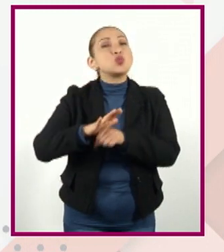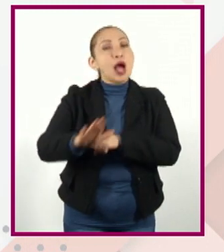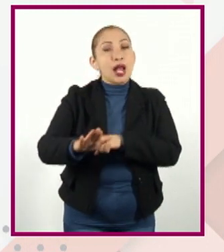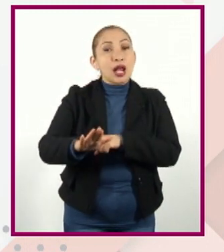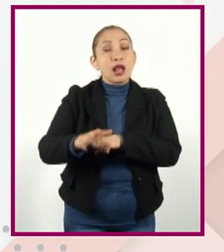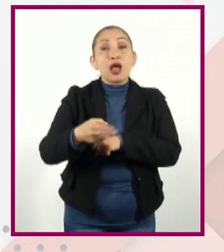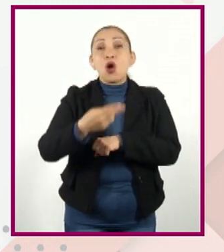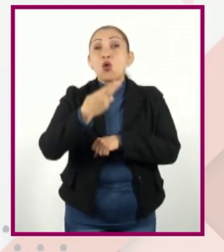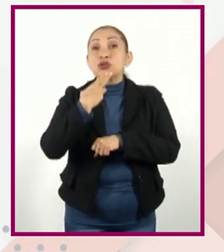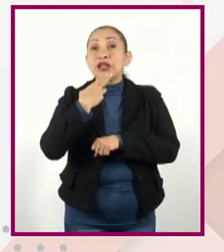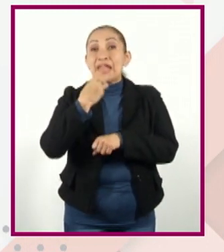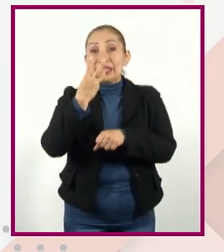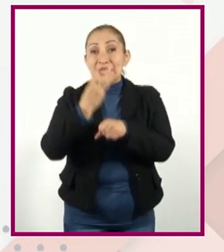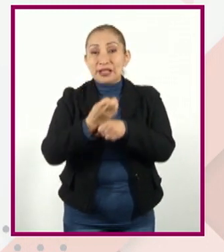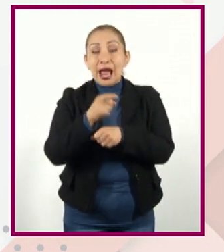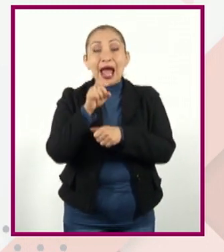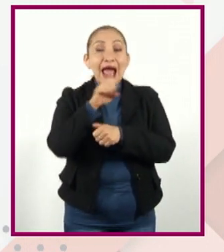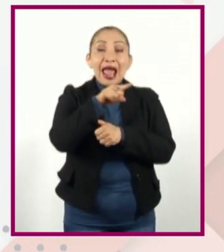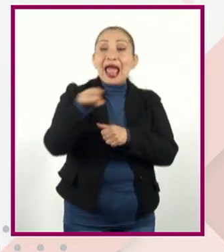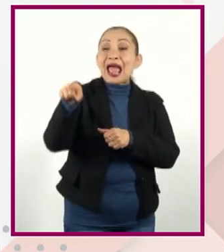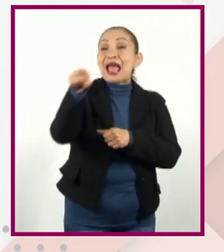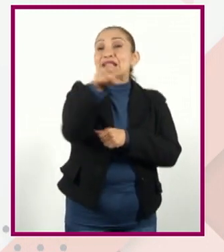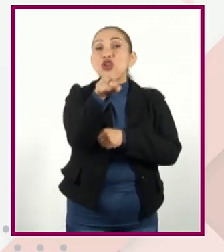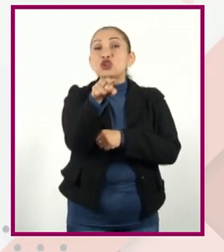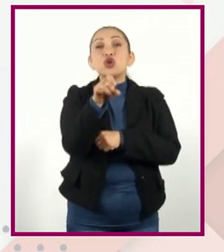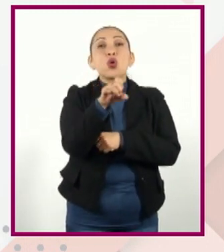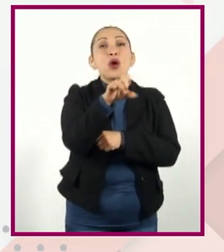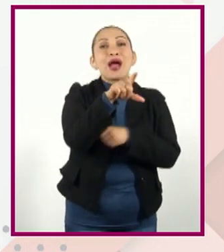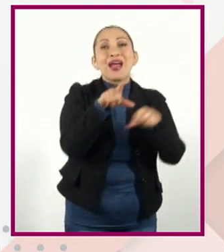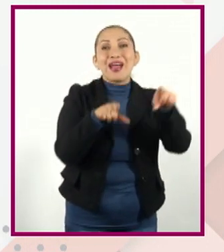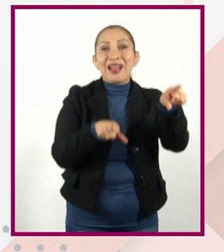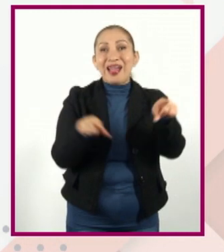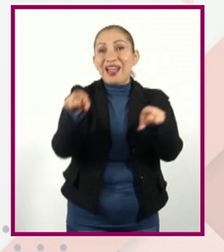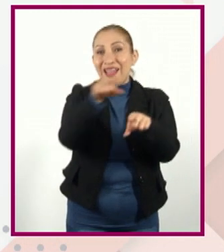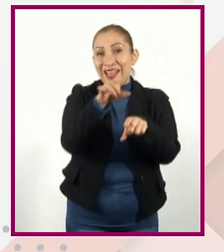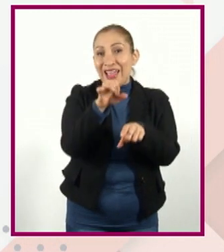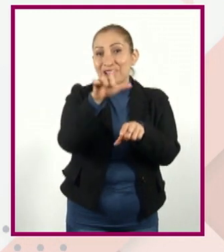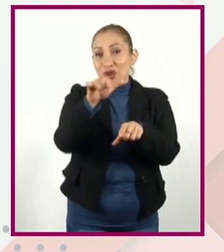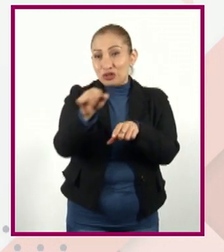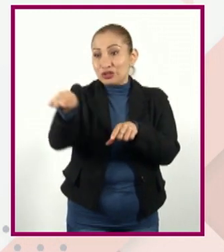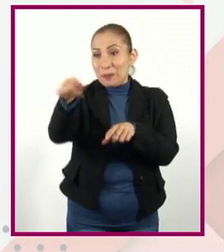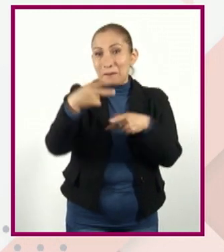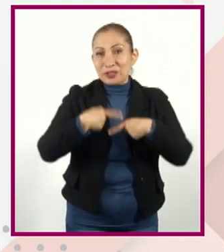empleo de la tercera persona para referirse al hecho o a sus protagonistas.